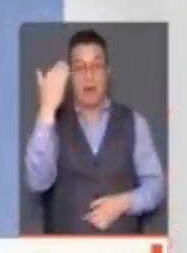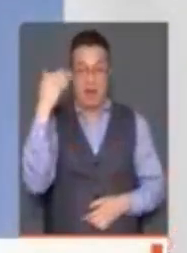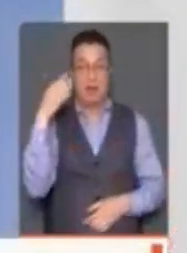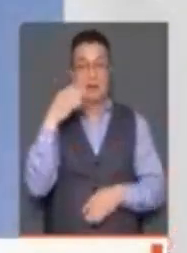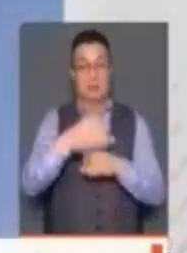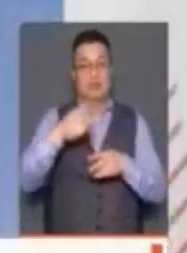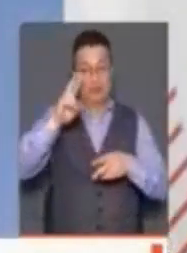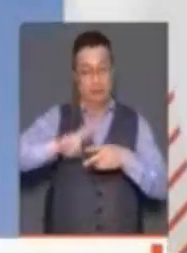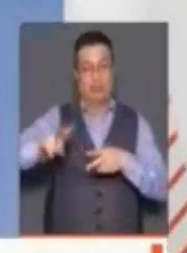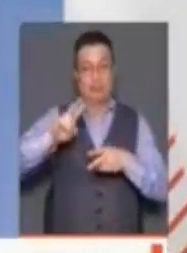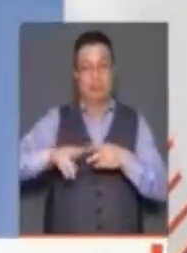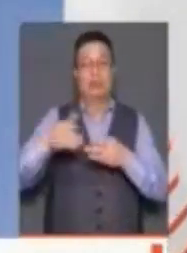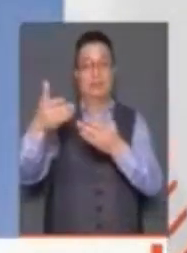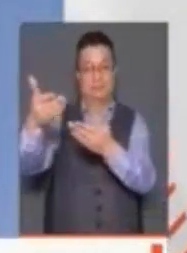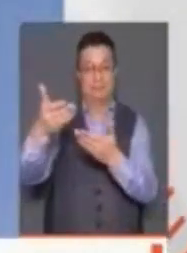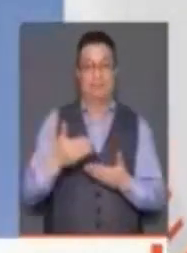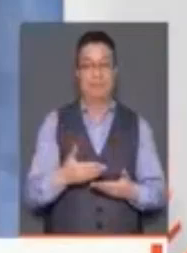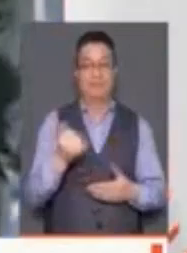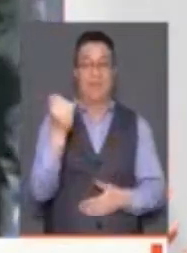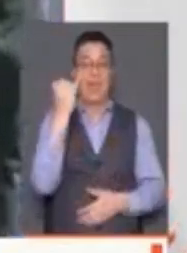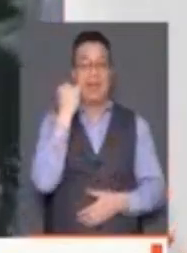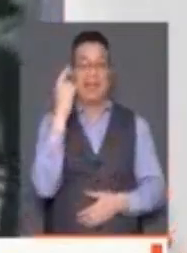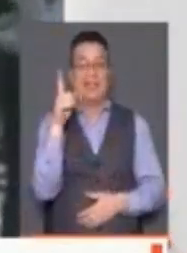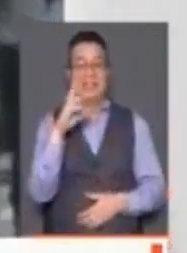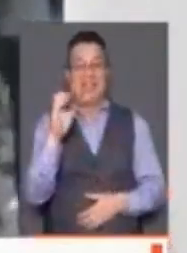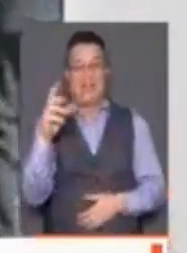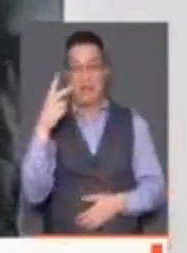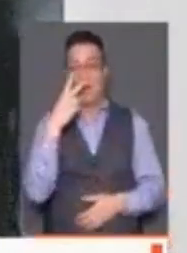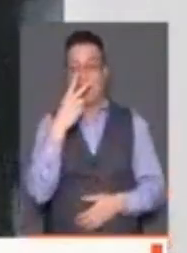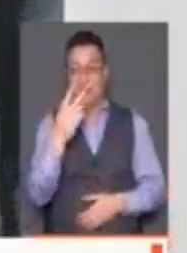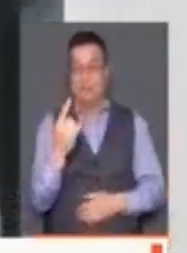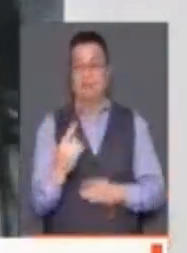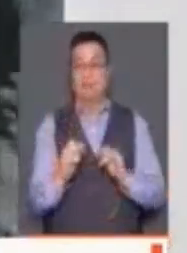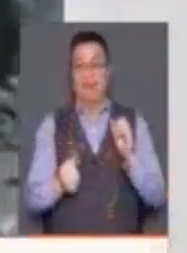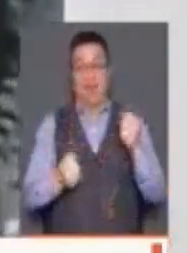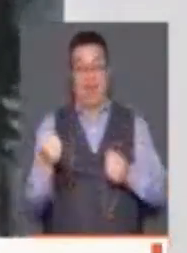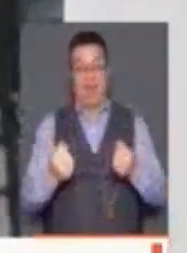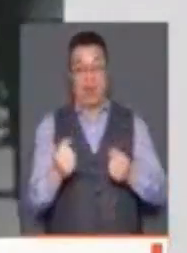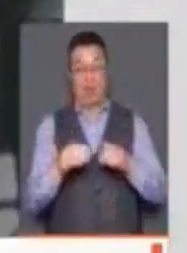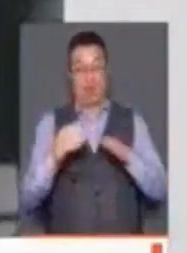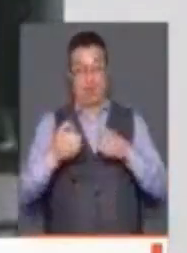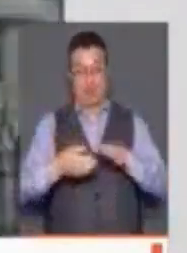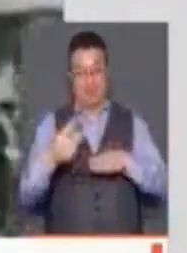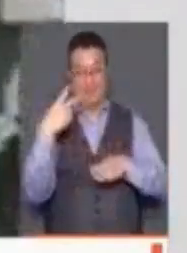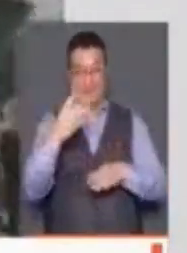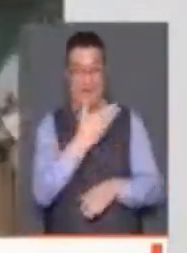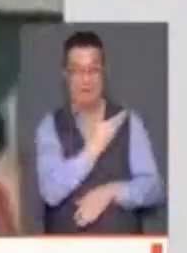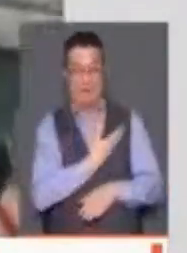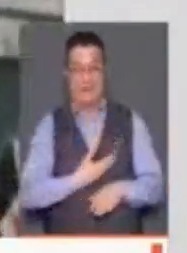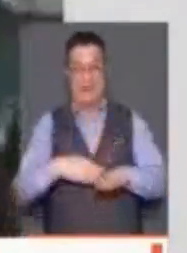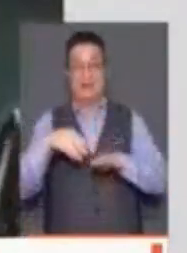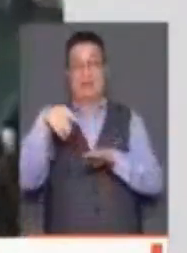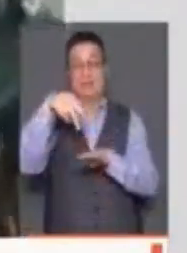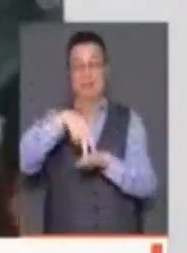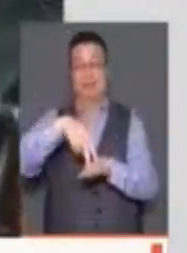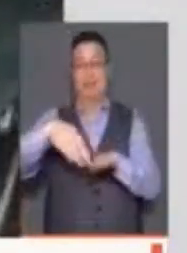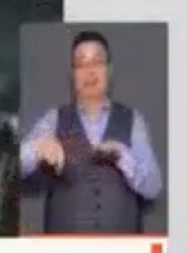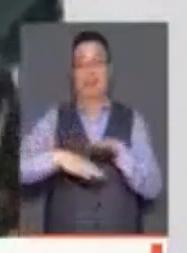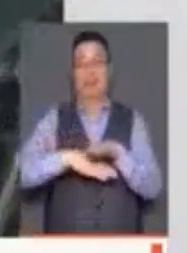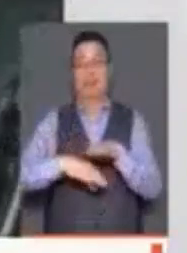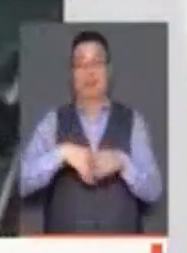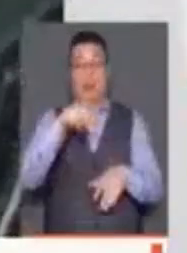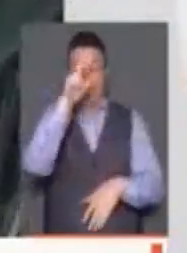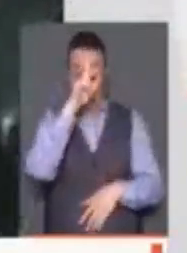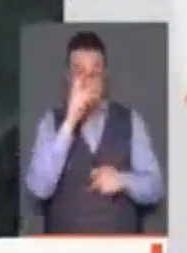para recibir a la reina Isabel? Y veíamos justo ahí el Ford Galaxy también. Antes de ir a la nota, ¿el equivalente, crees tú? A un papa, pienso